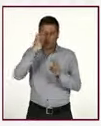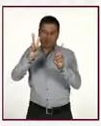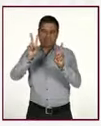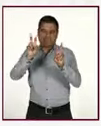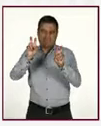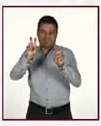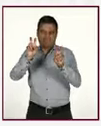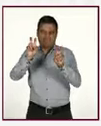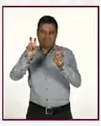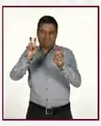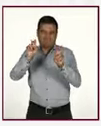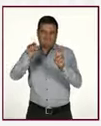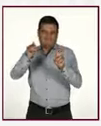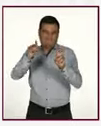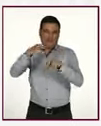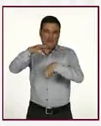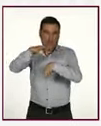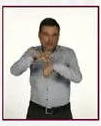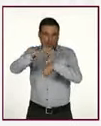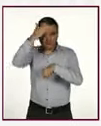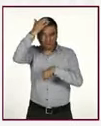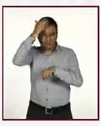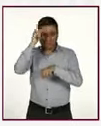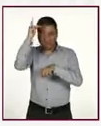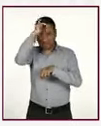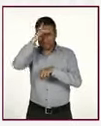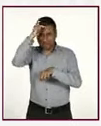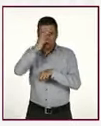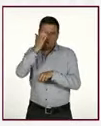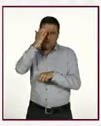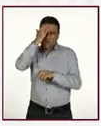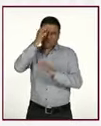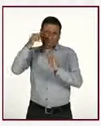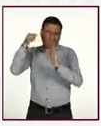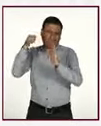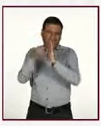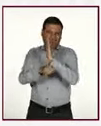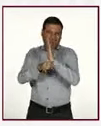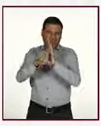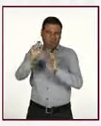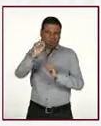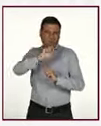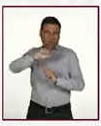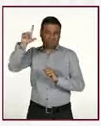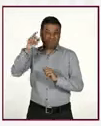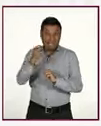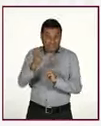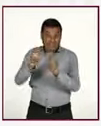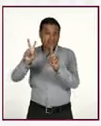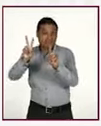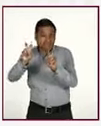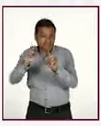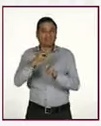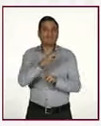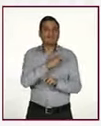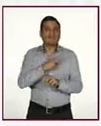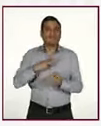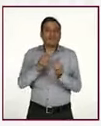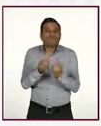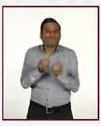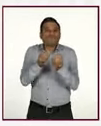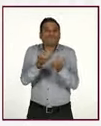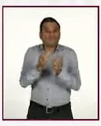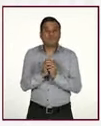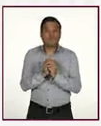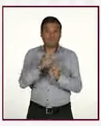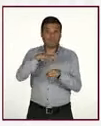del personal de salud, que a veces nosotros y nosotras como personal de salud no estamos muy acostumbradas y acostumbrados a salir a campo,